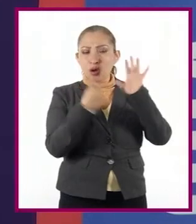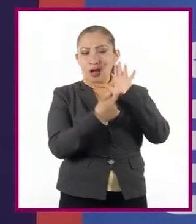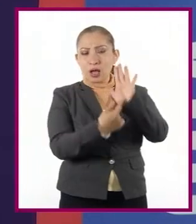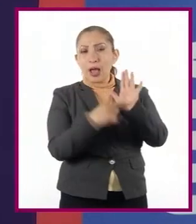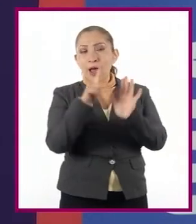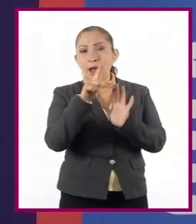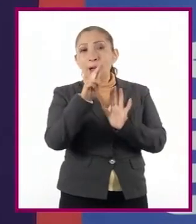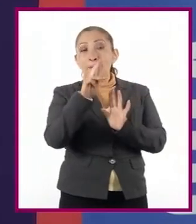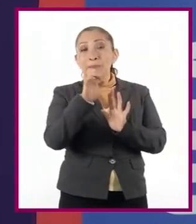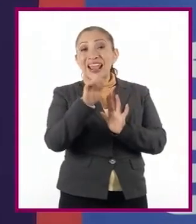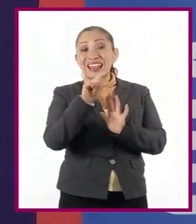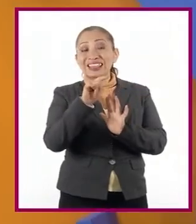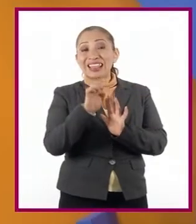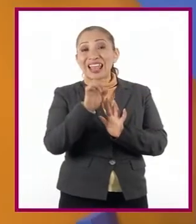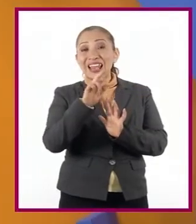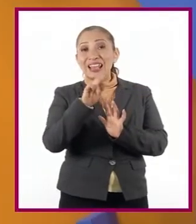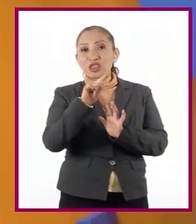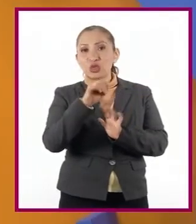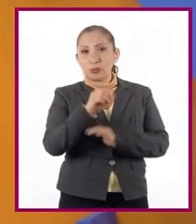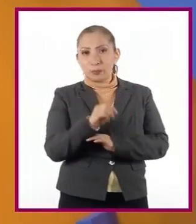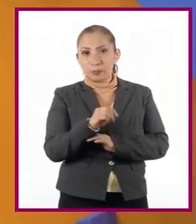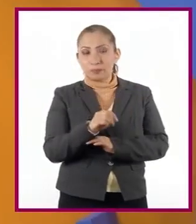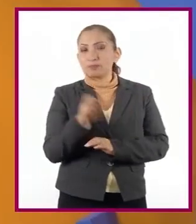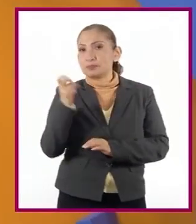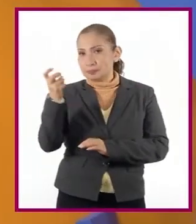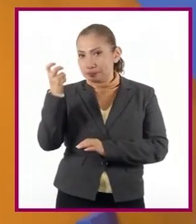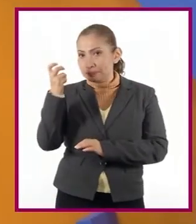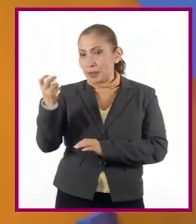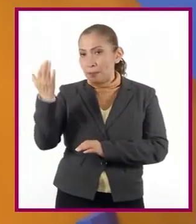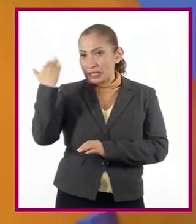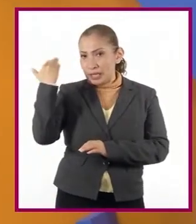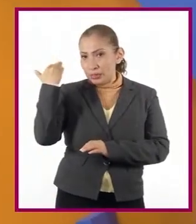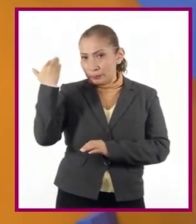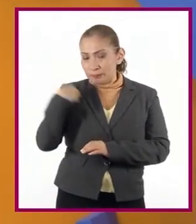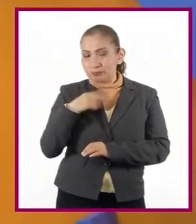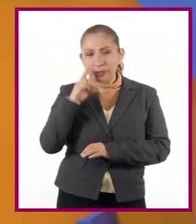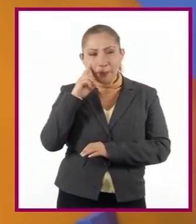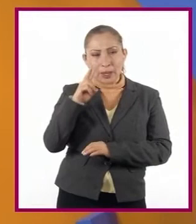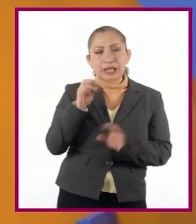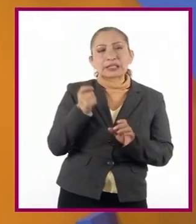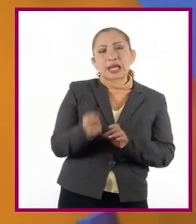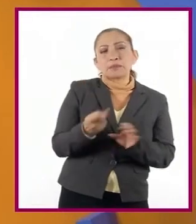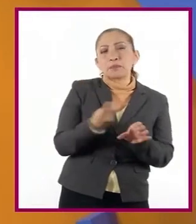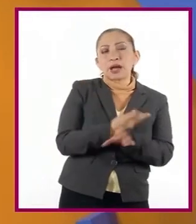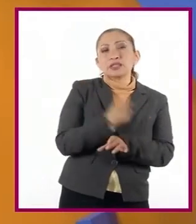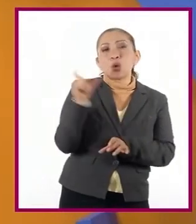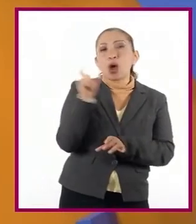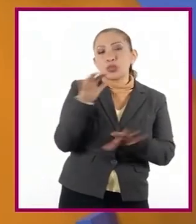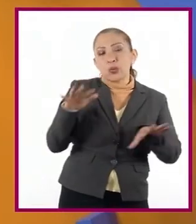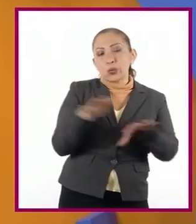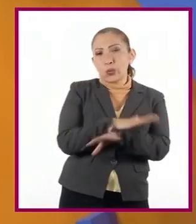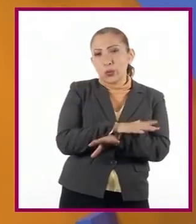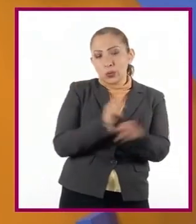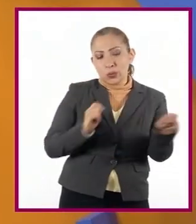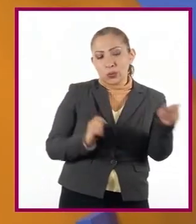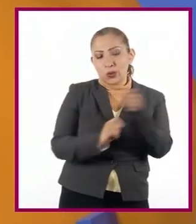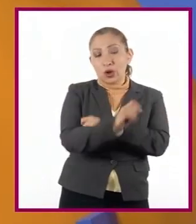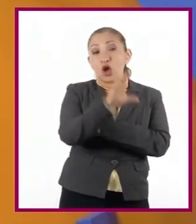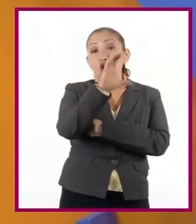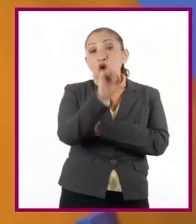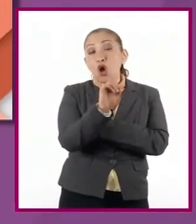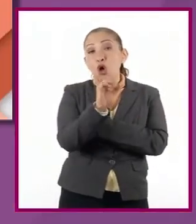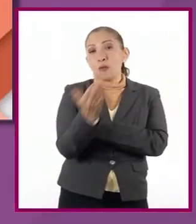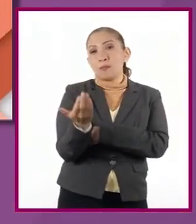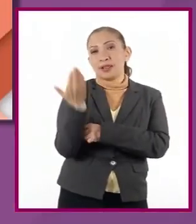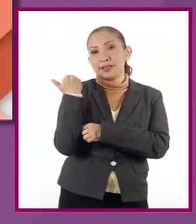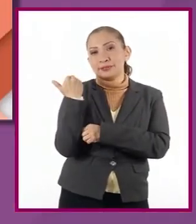en pretérito, ¿no es así? ¡Correcto! Ahora veamos qué ocurre si lo modificamos a